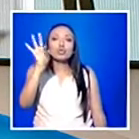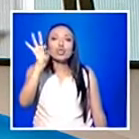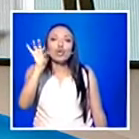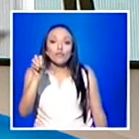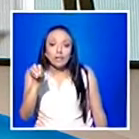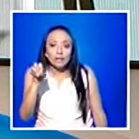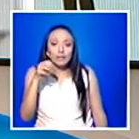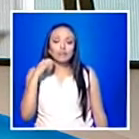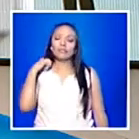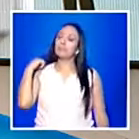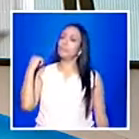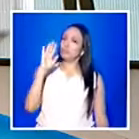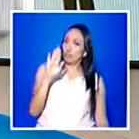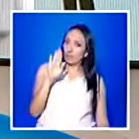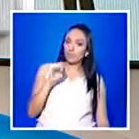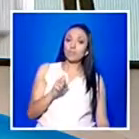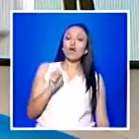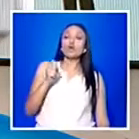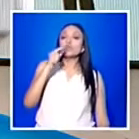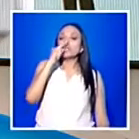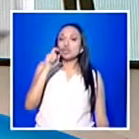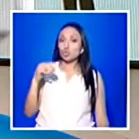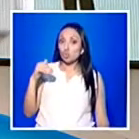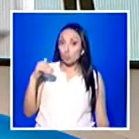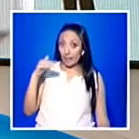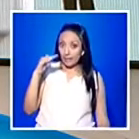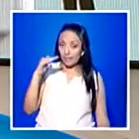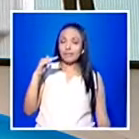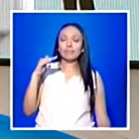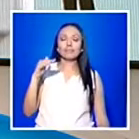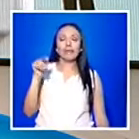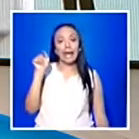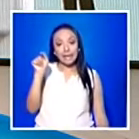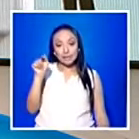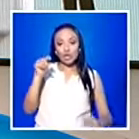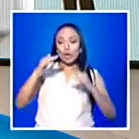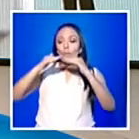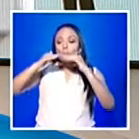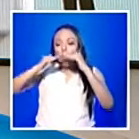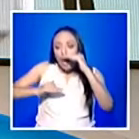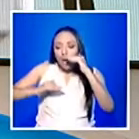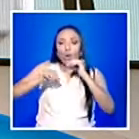$3.90. Reitero, vecinos, $4 hasta ayer y a partir de hoy